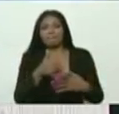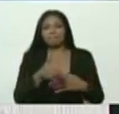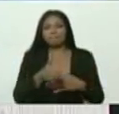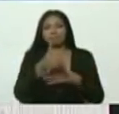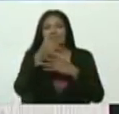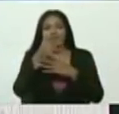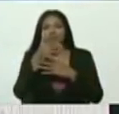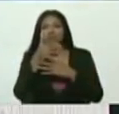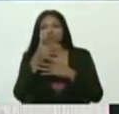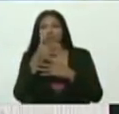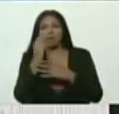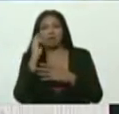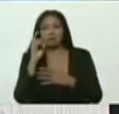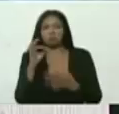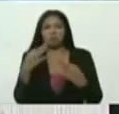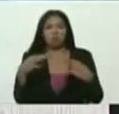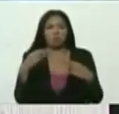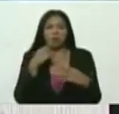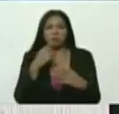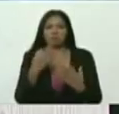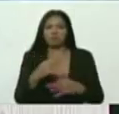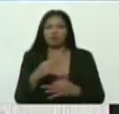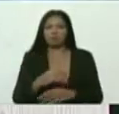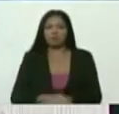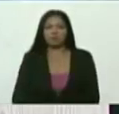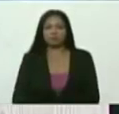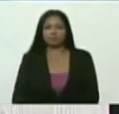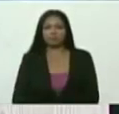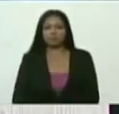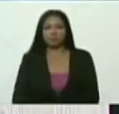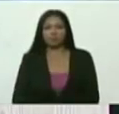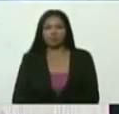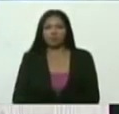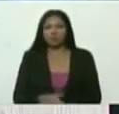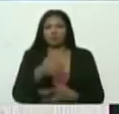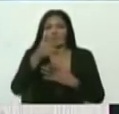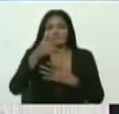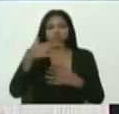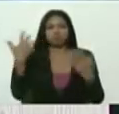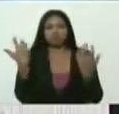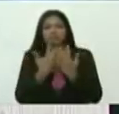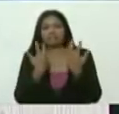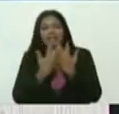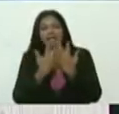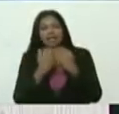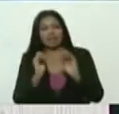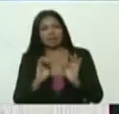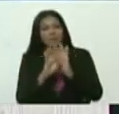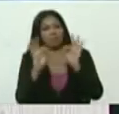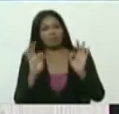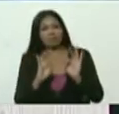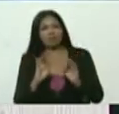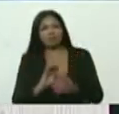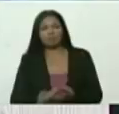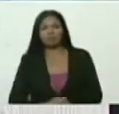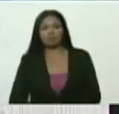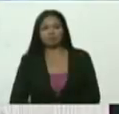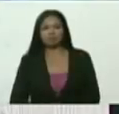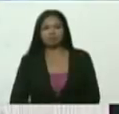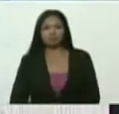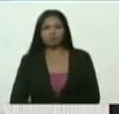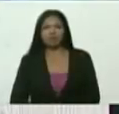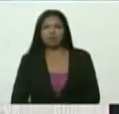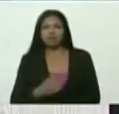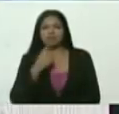dicen con tal desparpajo. Estamos hablando de centenas de fusiles de guerra y asalto. Estamos hablando de lo que ellos